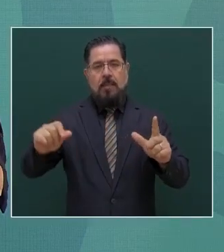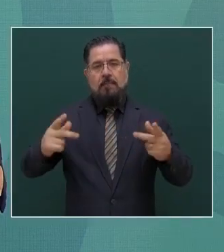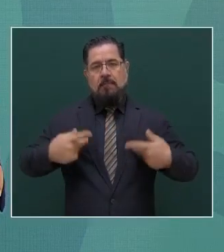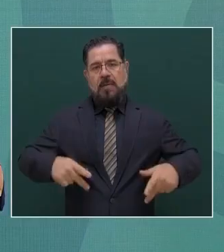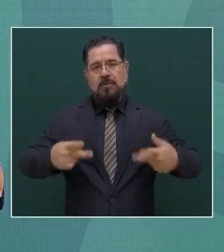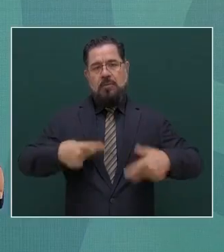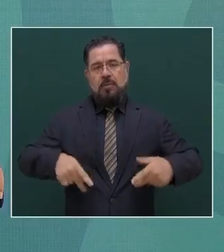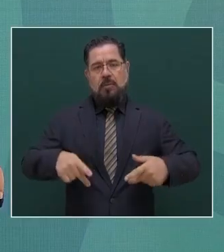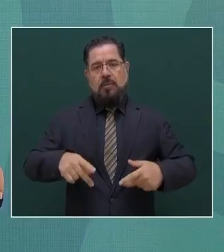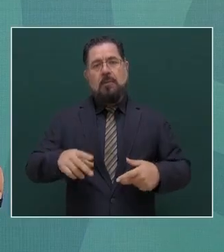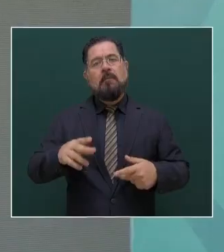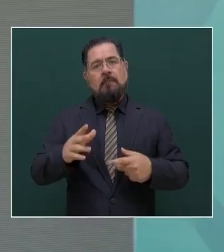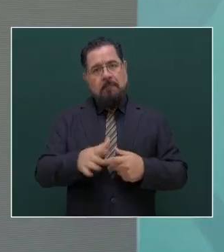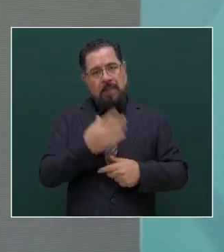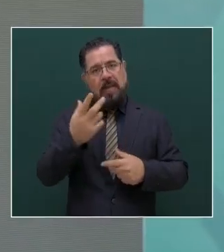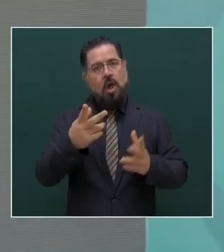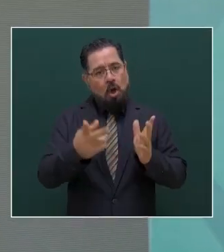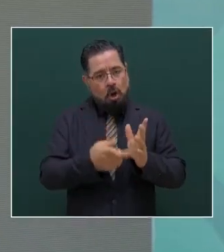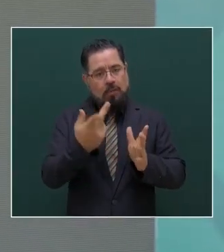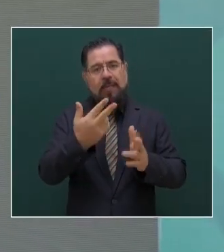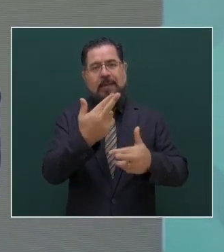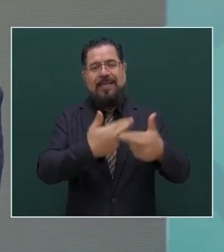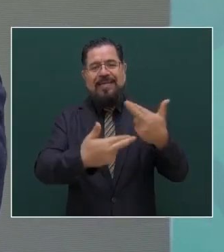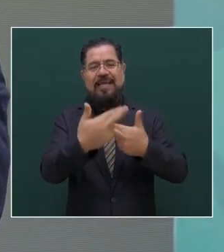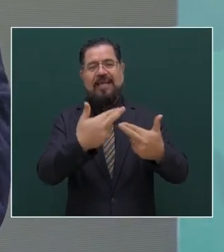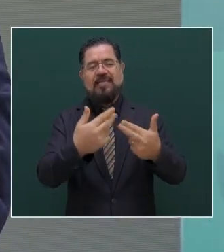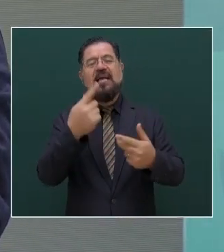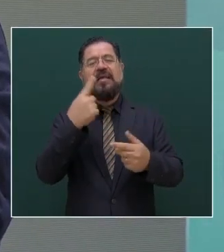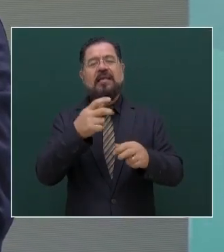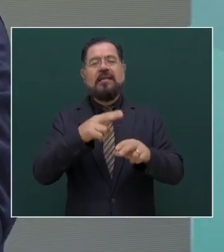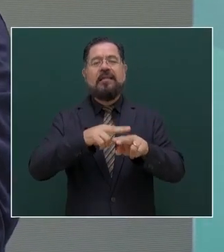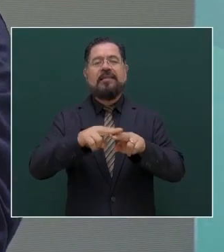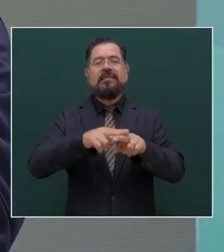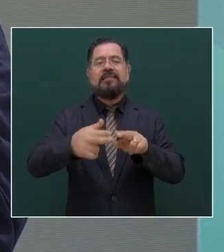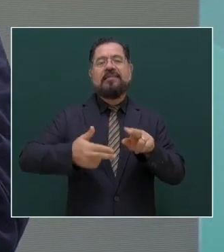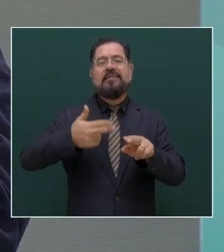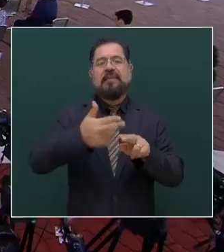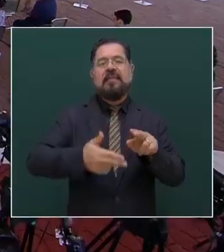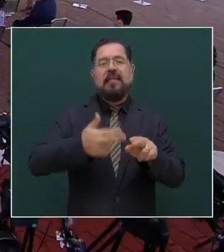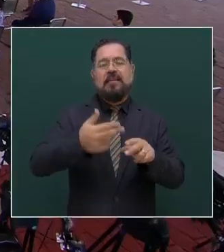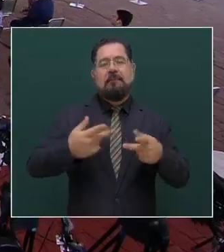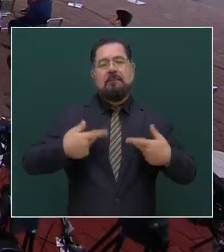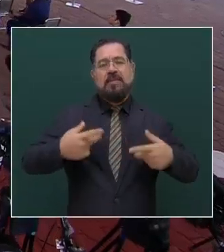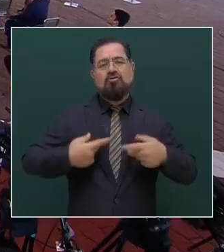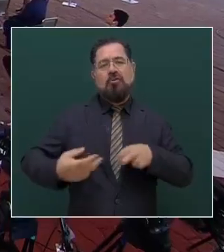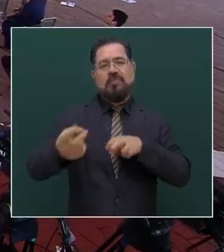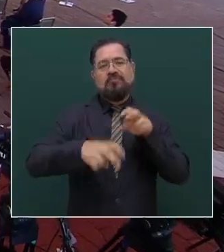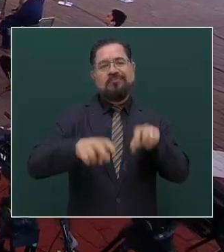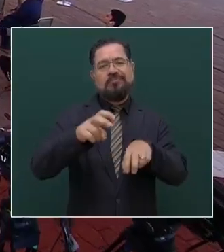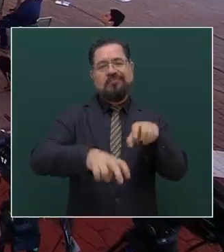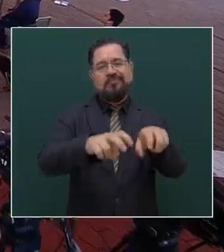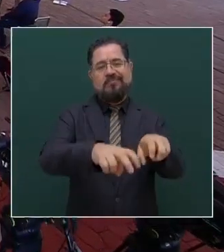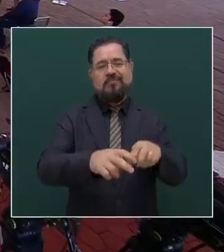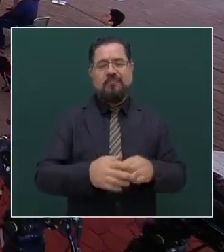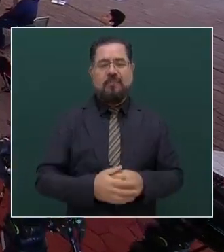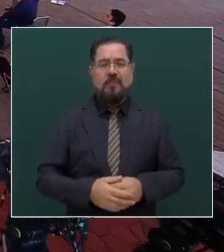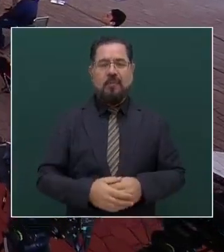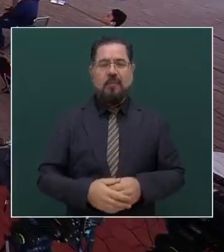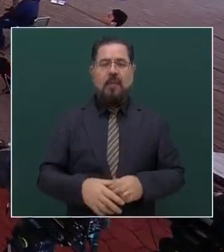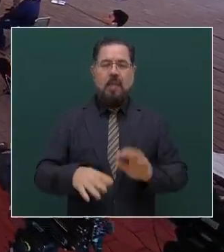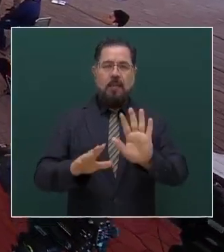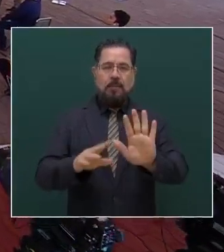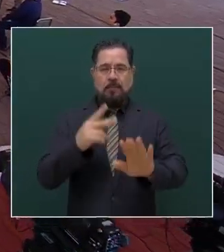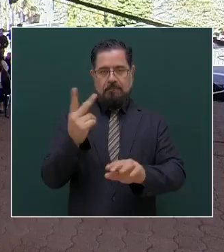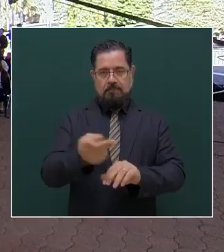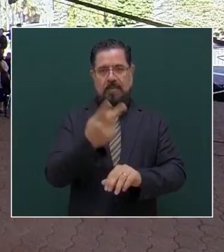pueda recuperar los trenes de pasajeros. Presidente, mi segunda pregunta,